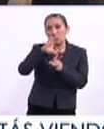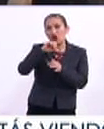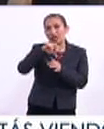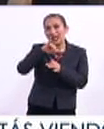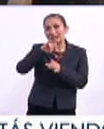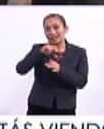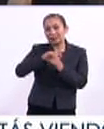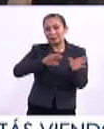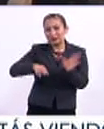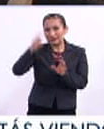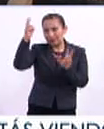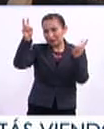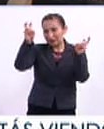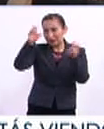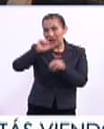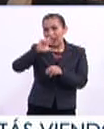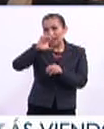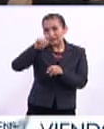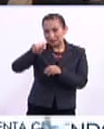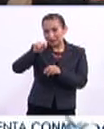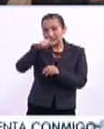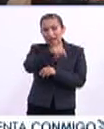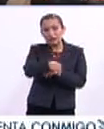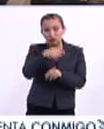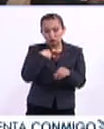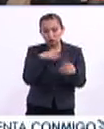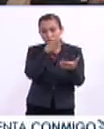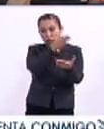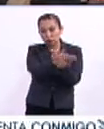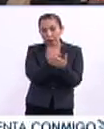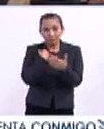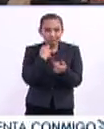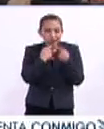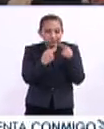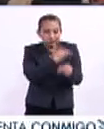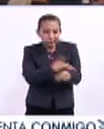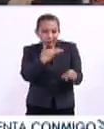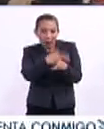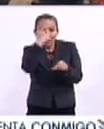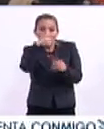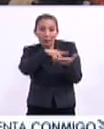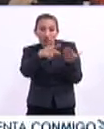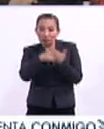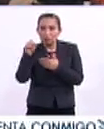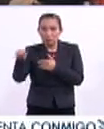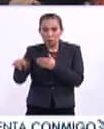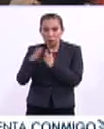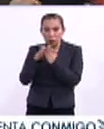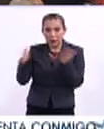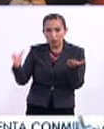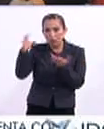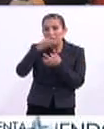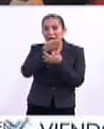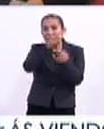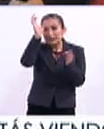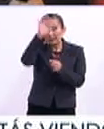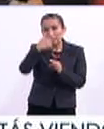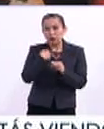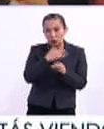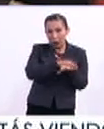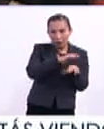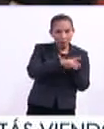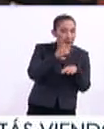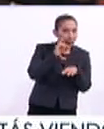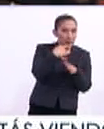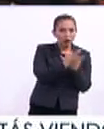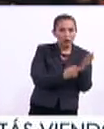se llama ACT, que es un medio, pues, al cual es dinero gubernamental para hacer proyectos de este tipo. Y, por ejemplo, tengo una amiga